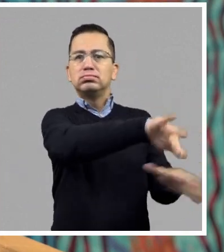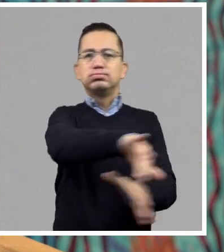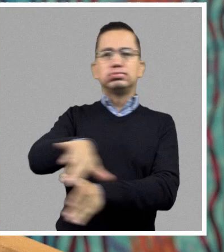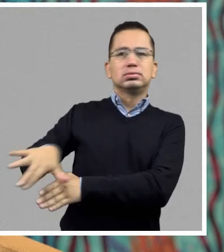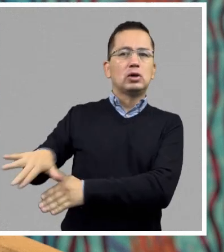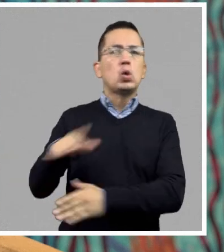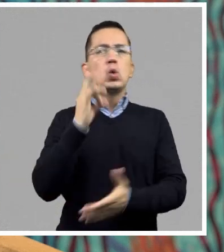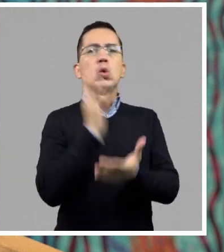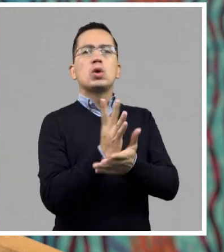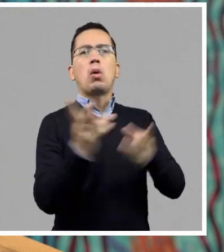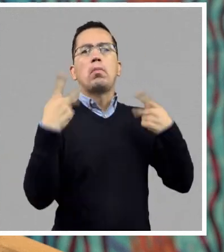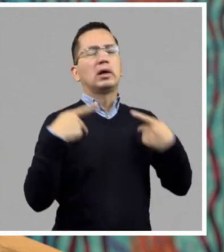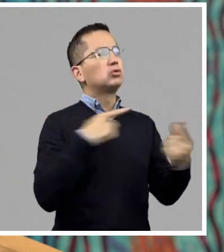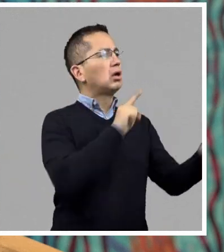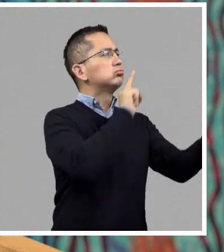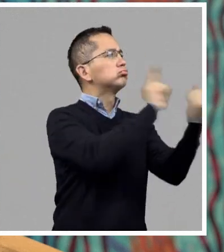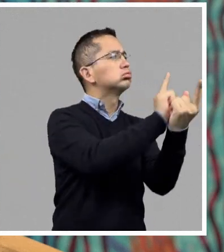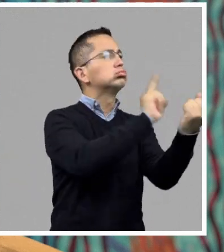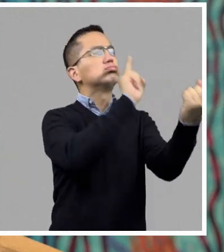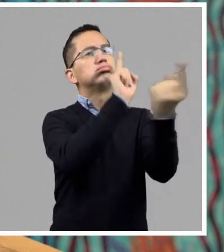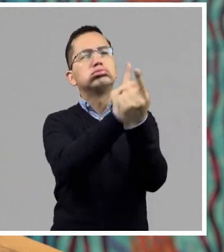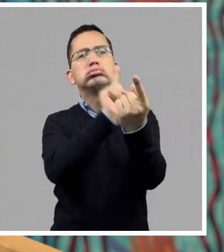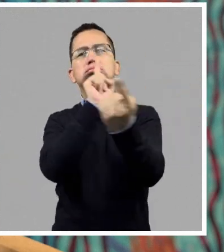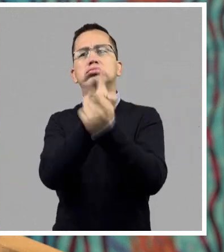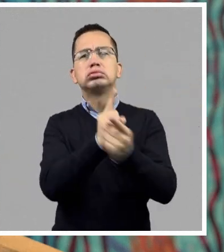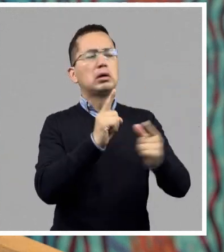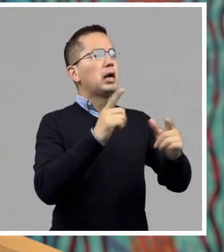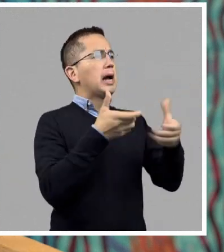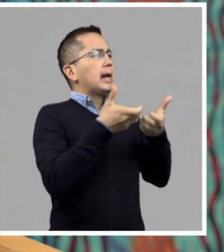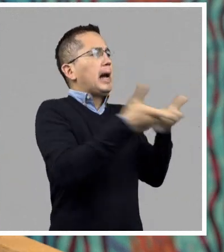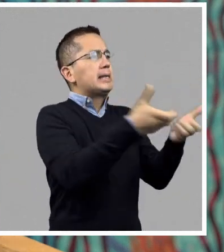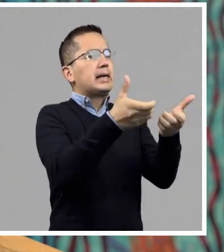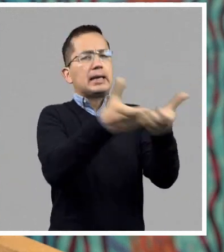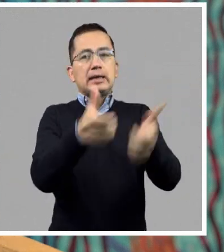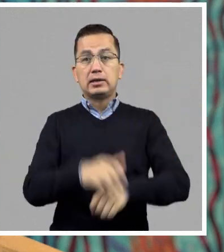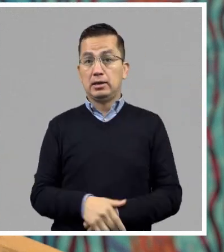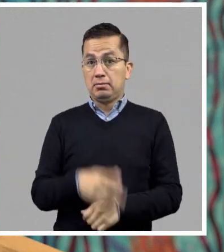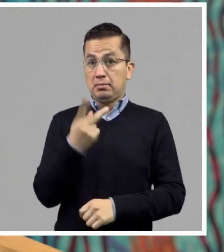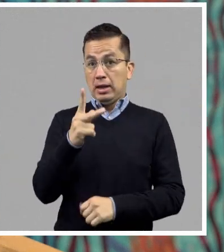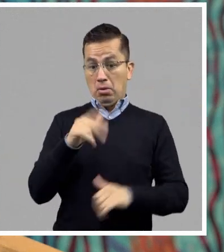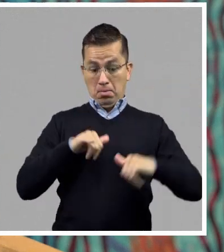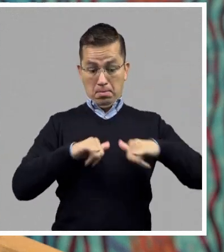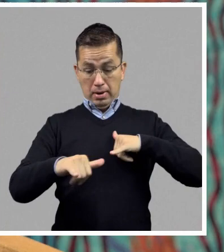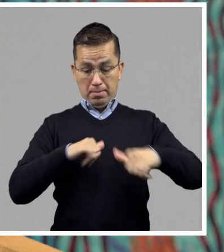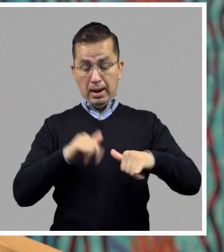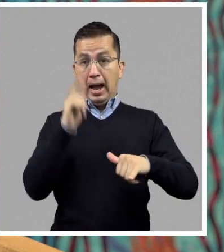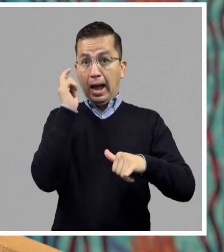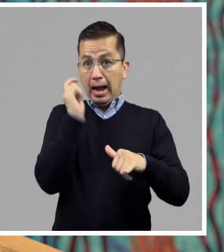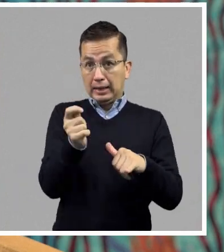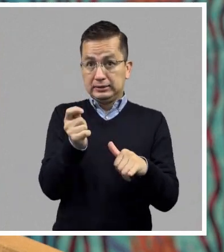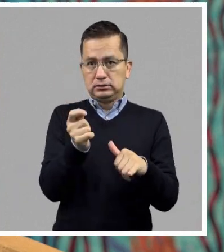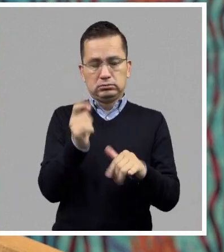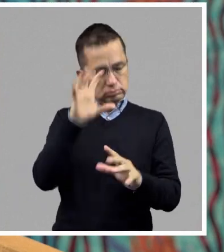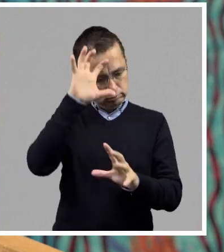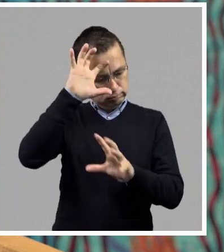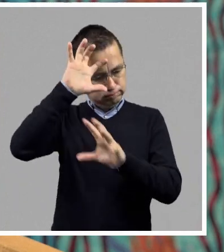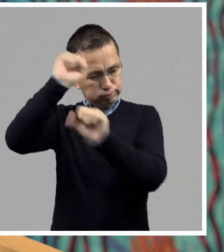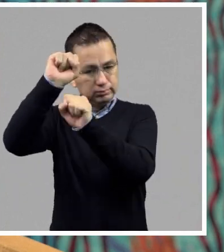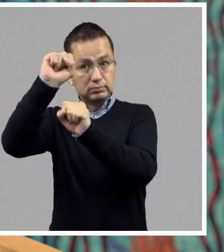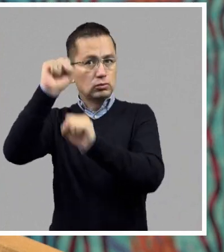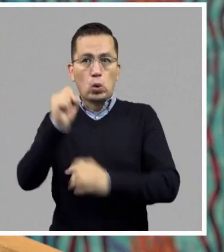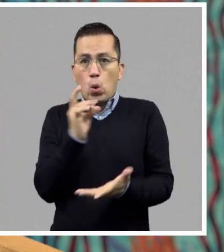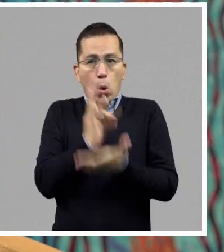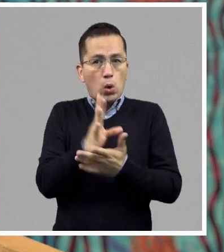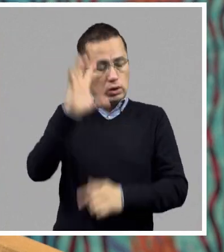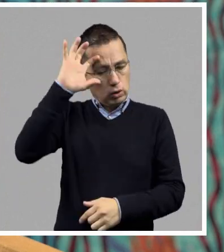en sí es una construcción mental no es el país en sí es una abstracción que en realidad no existe